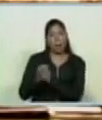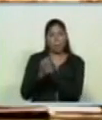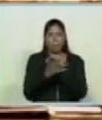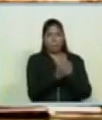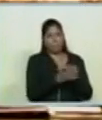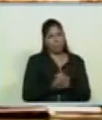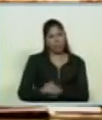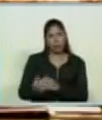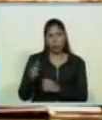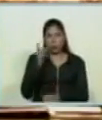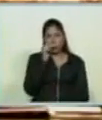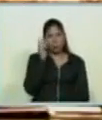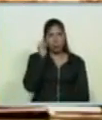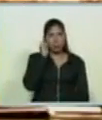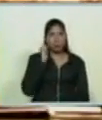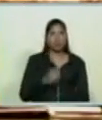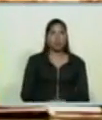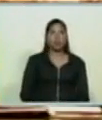por ahí va la cosa.